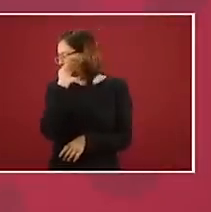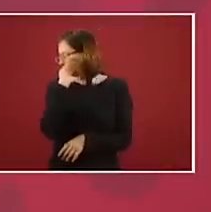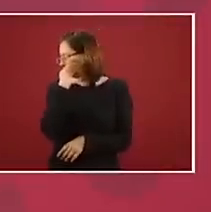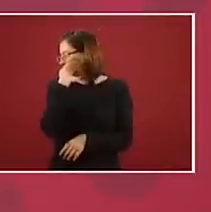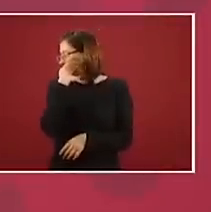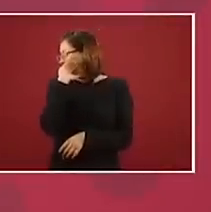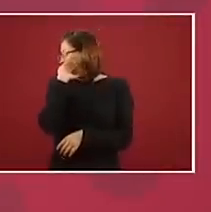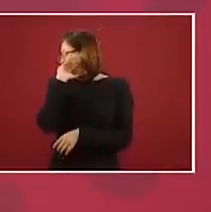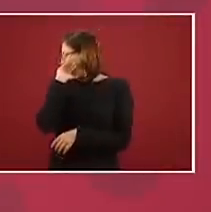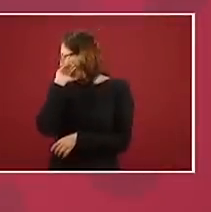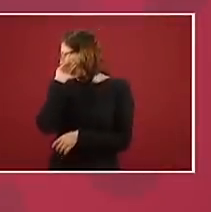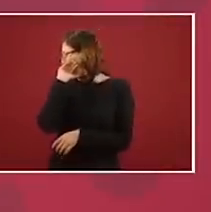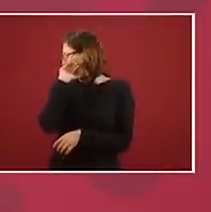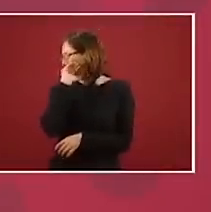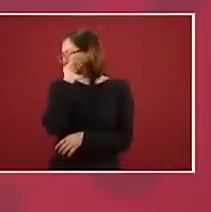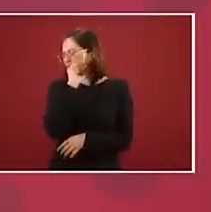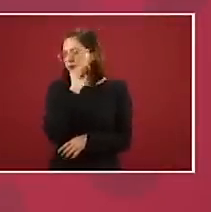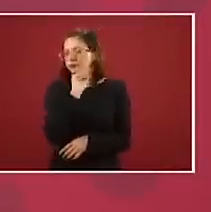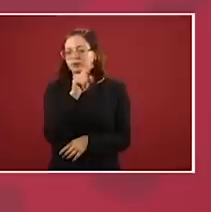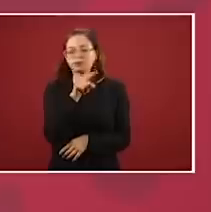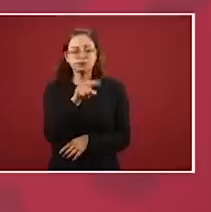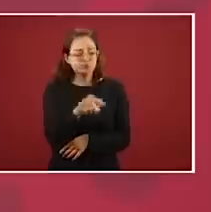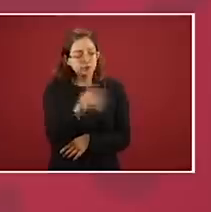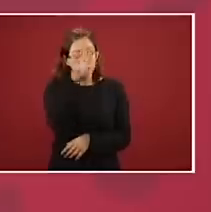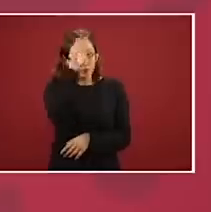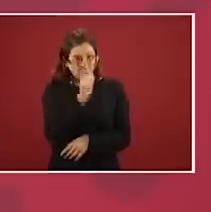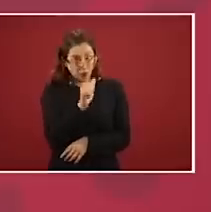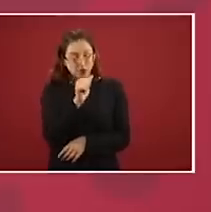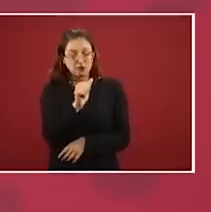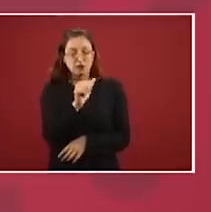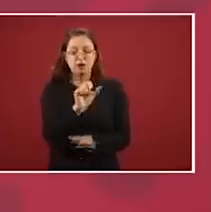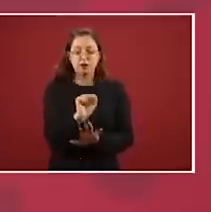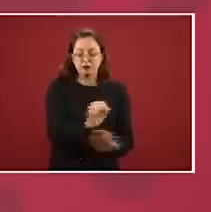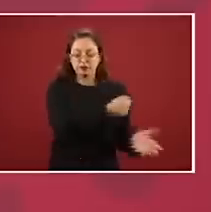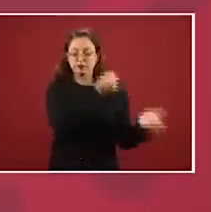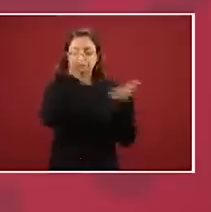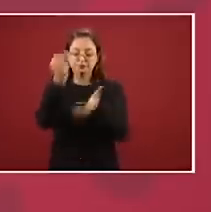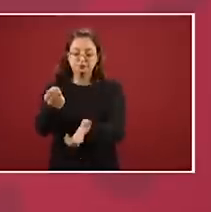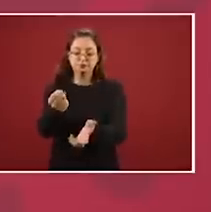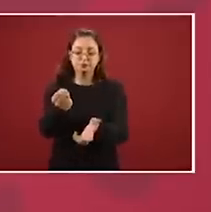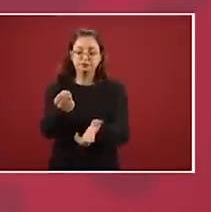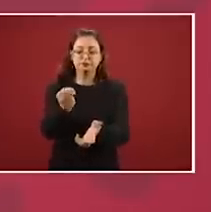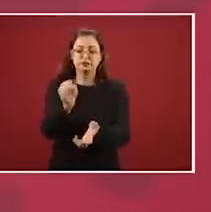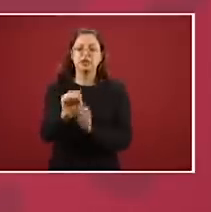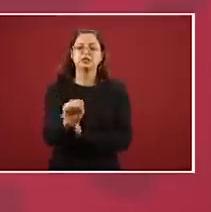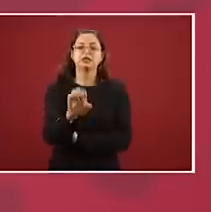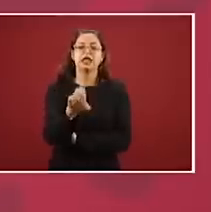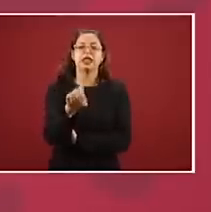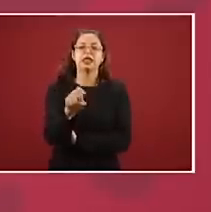se los va a entregar a la